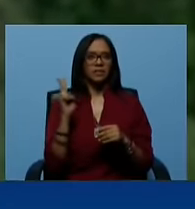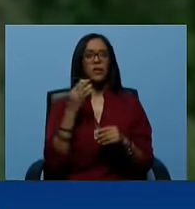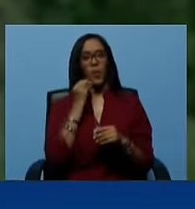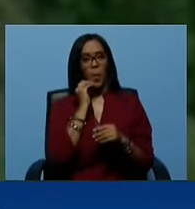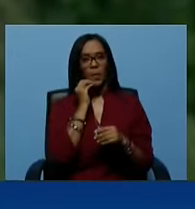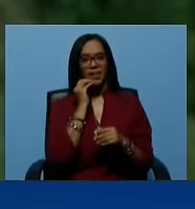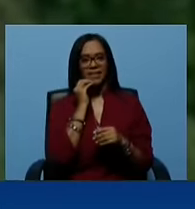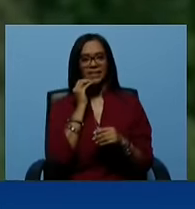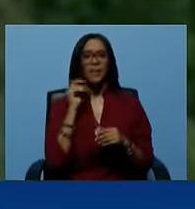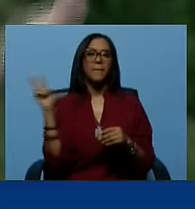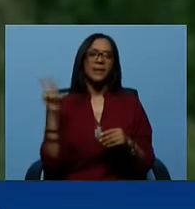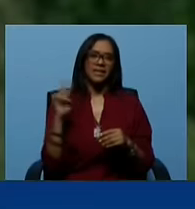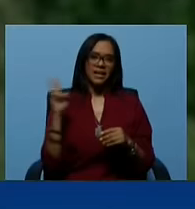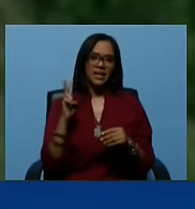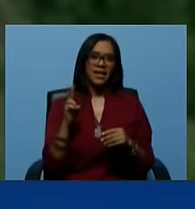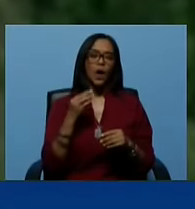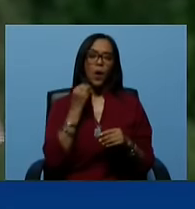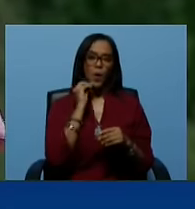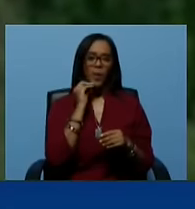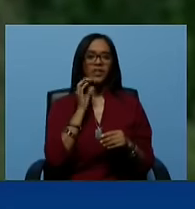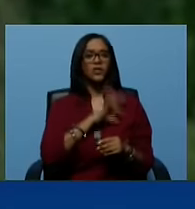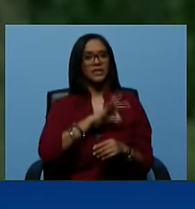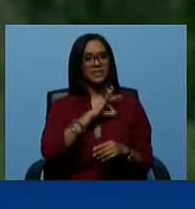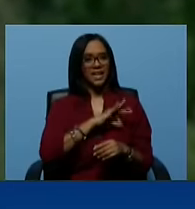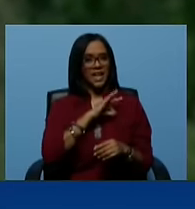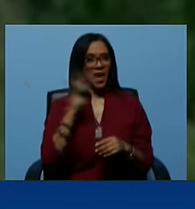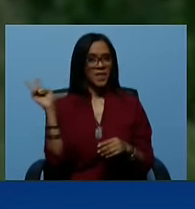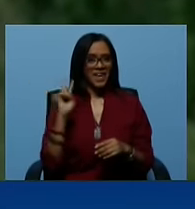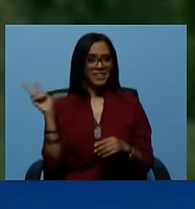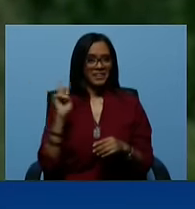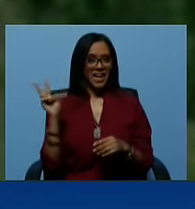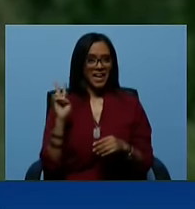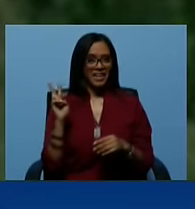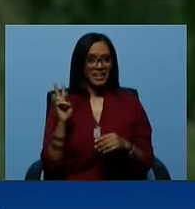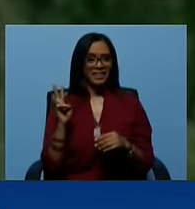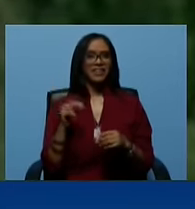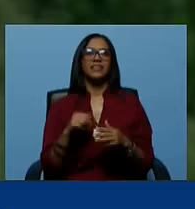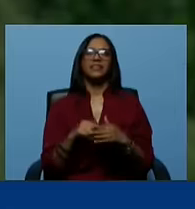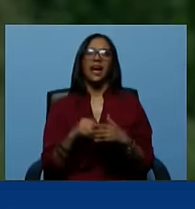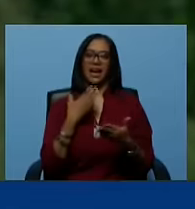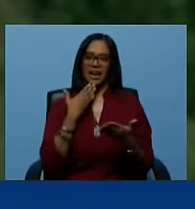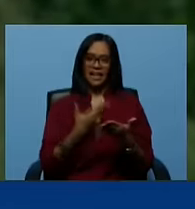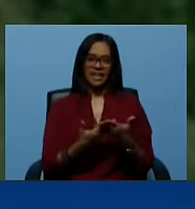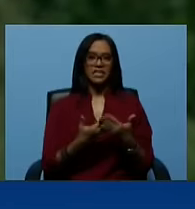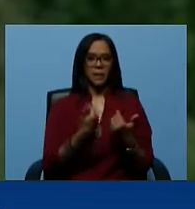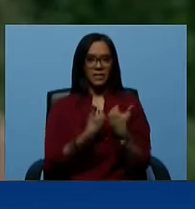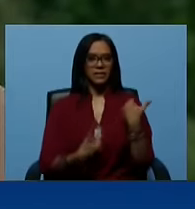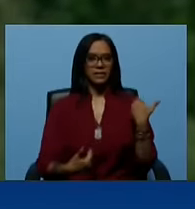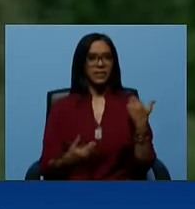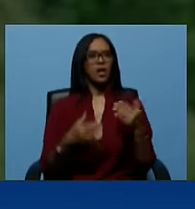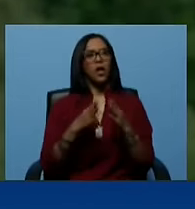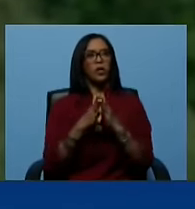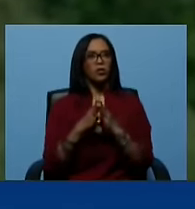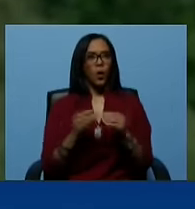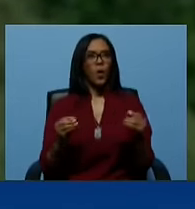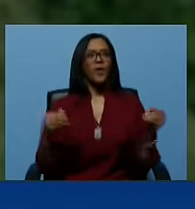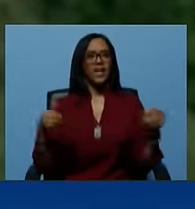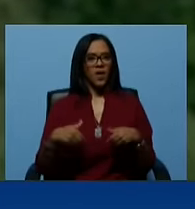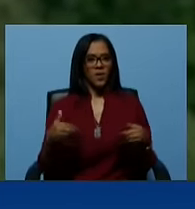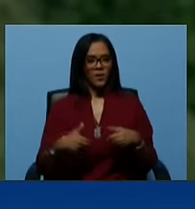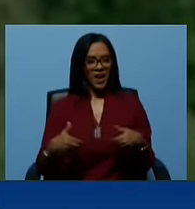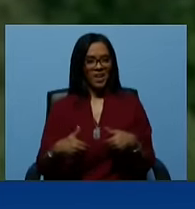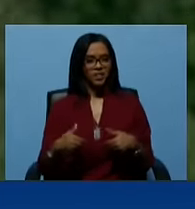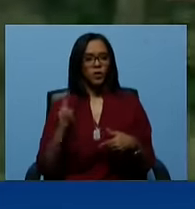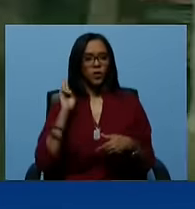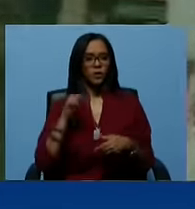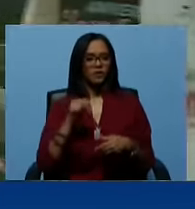jóvenes venezolanos, la juventud socialista de Venezuela, agradece, presidente, todo el esfuerzo gigante que